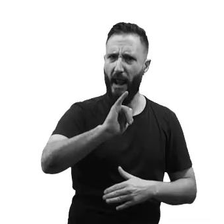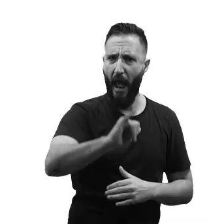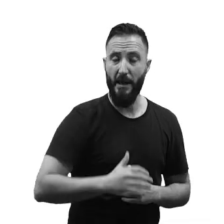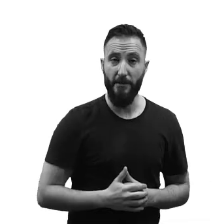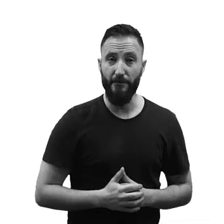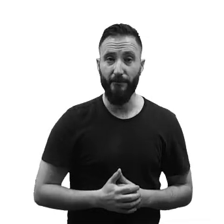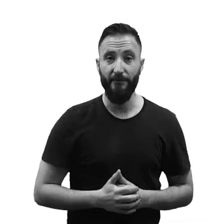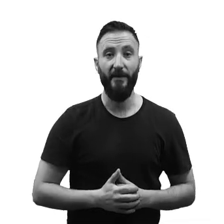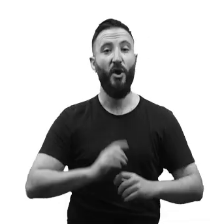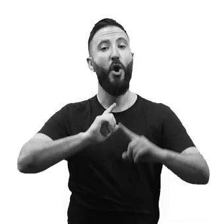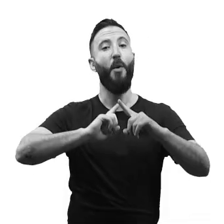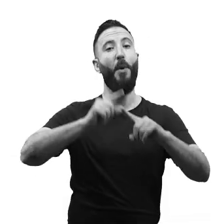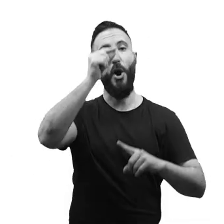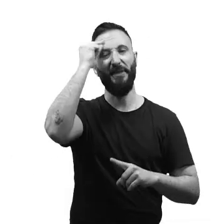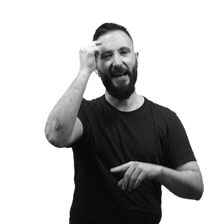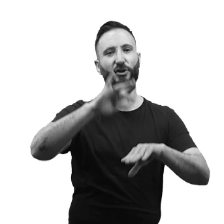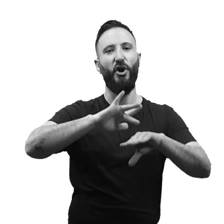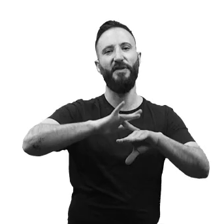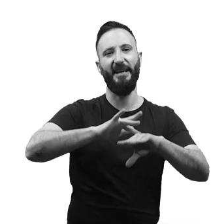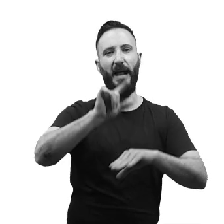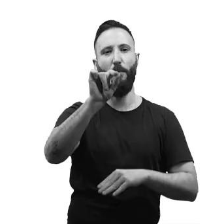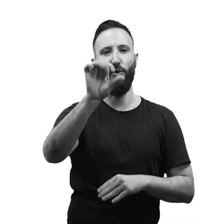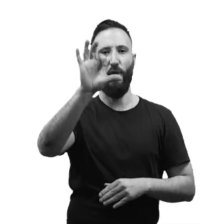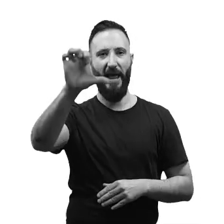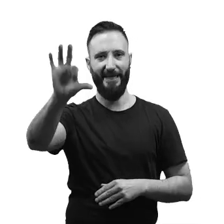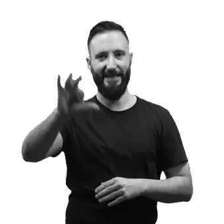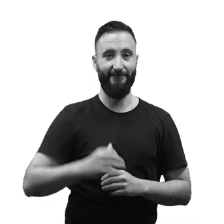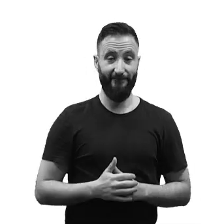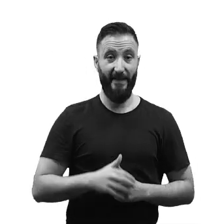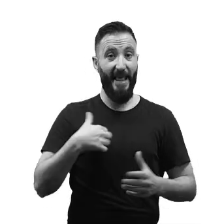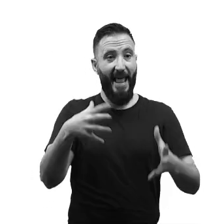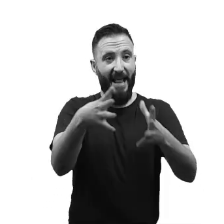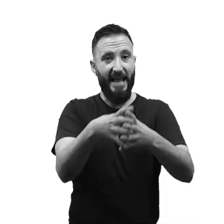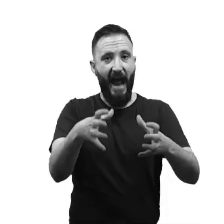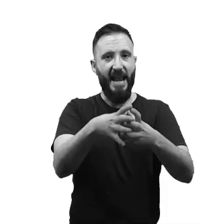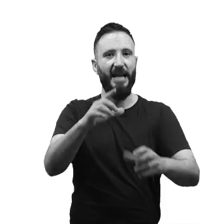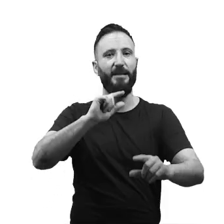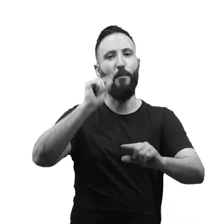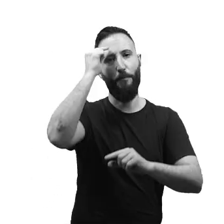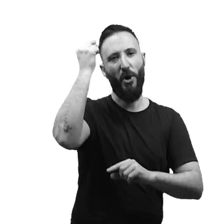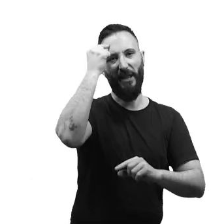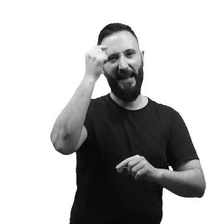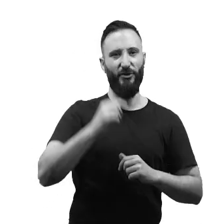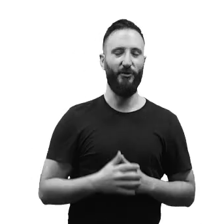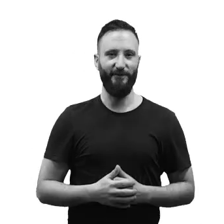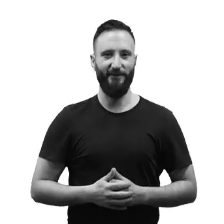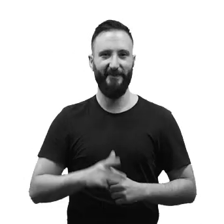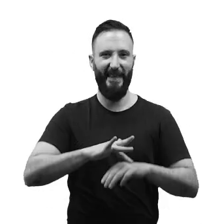Portalentodigital.es. Ganas de Portalento Digital.